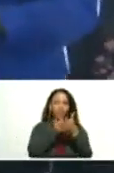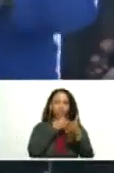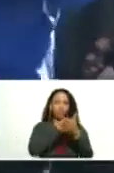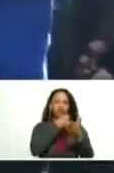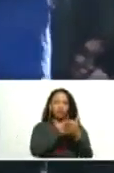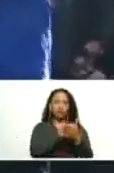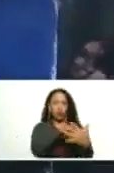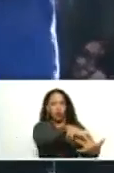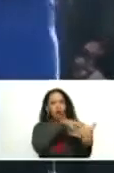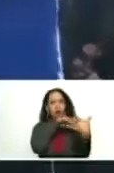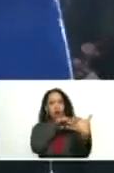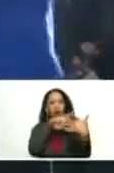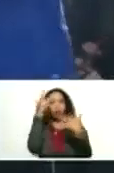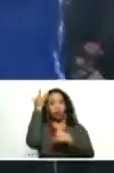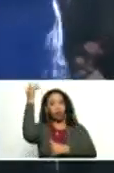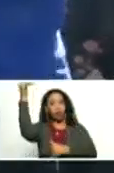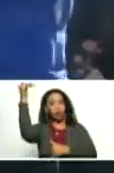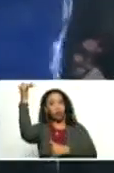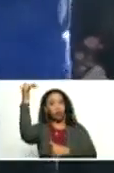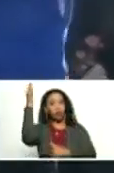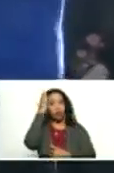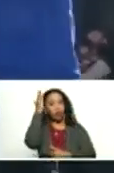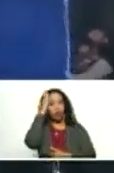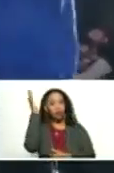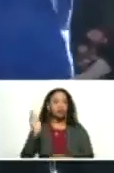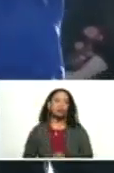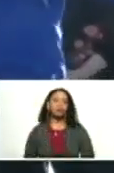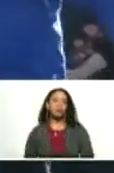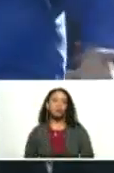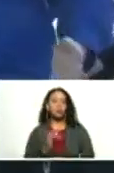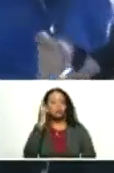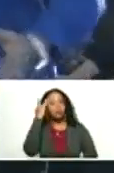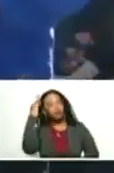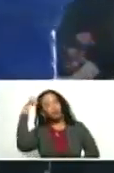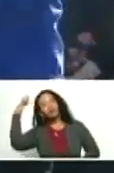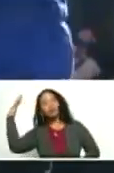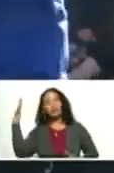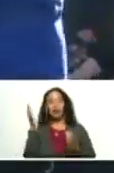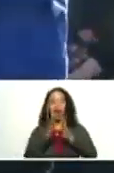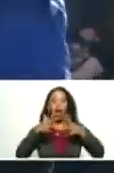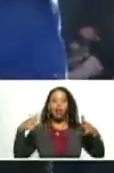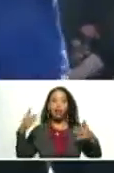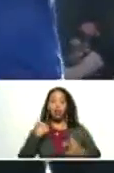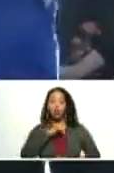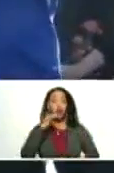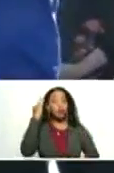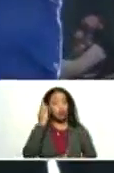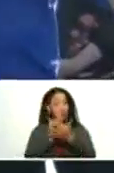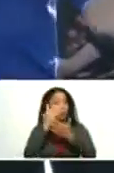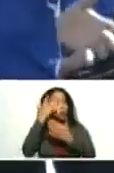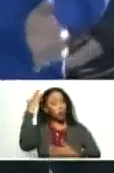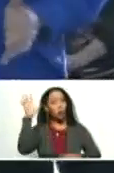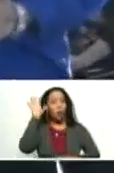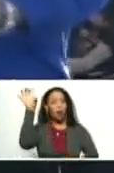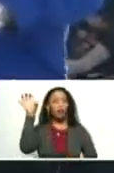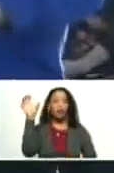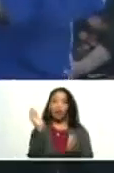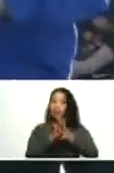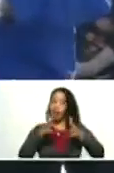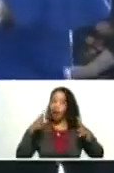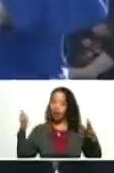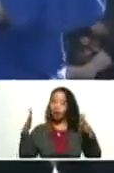de batalla, de inteligencia, de sabiduría, de sueño grande. Siempre hemos soñado con la patria grande, el sueño de la